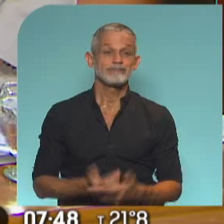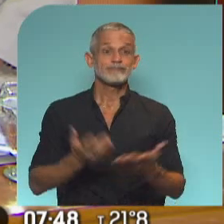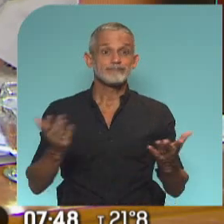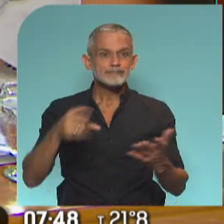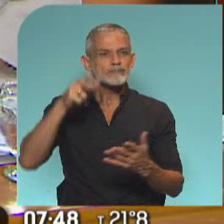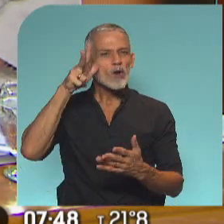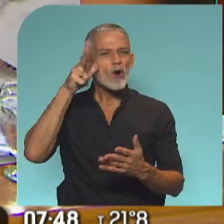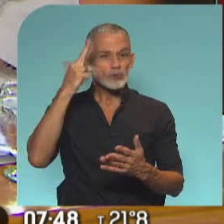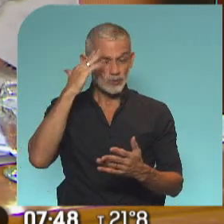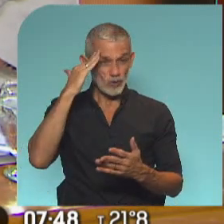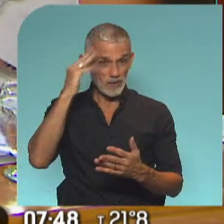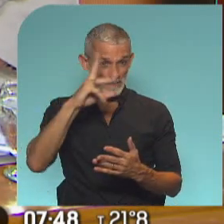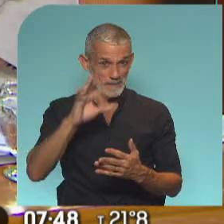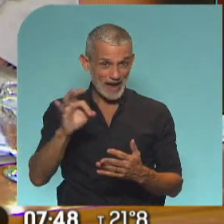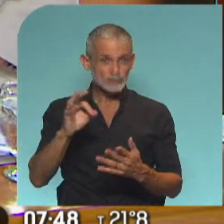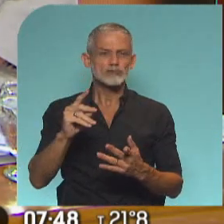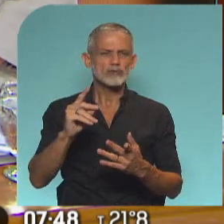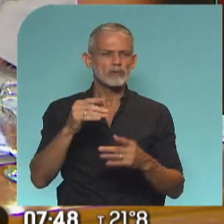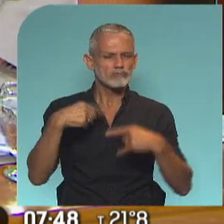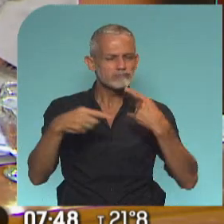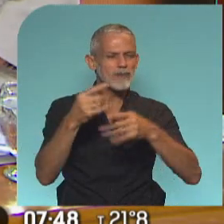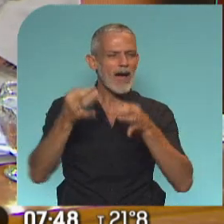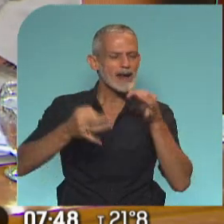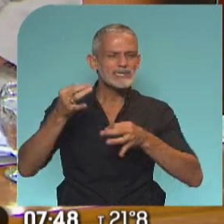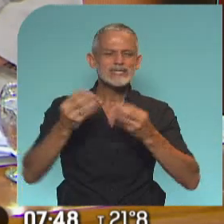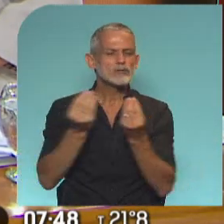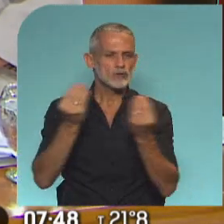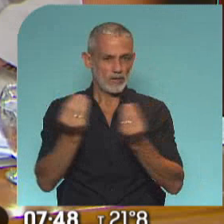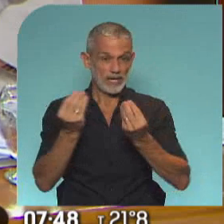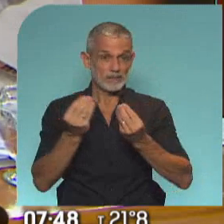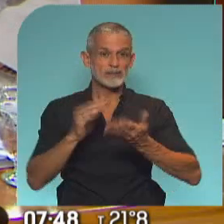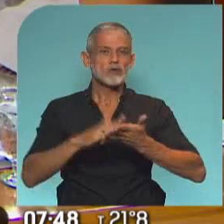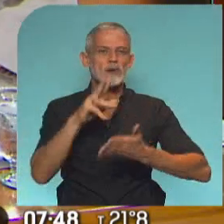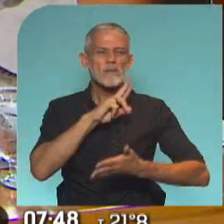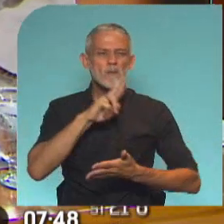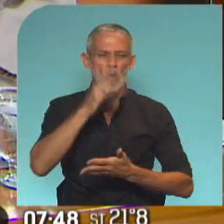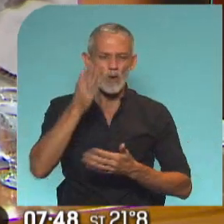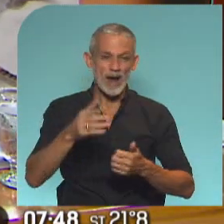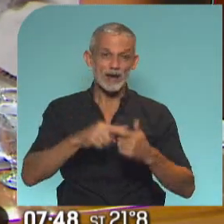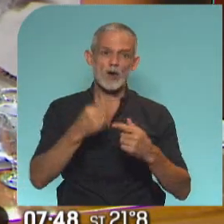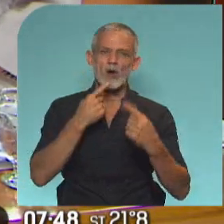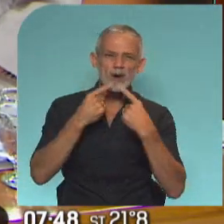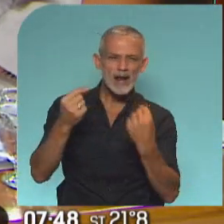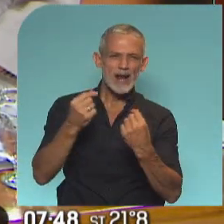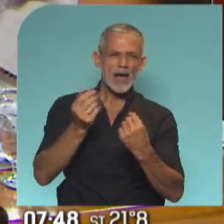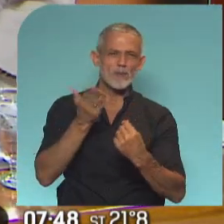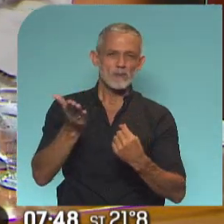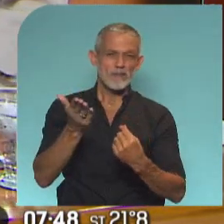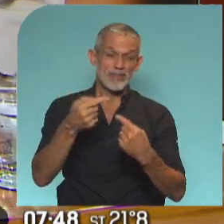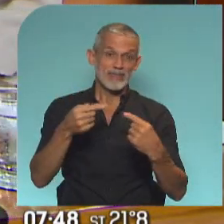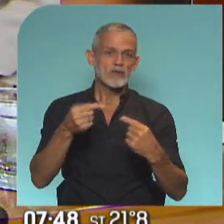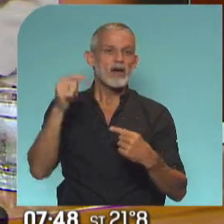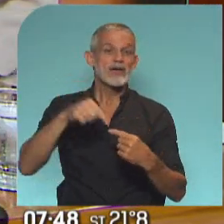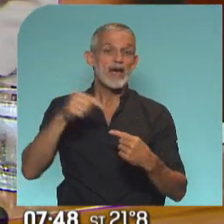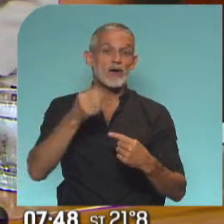Y en este 8M seguimos analizando todo lo que sucede con las mujeres, con los reclamos, y por eso ya mismo vamos